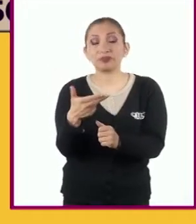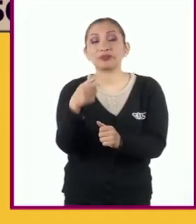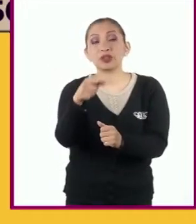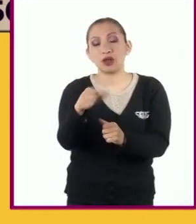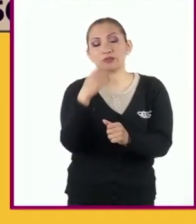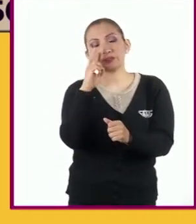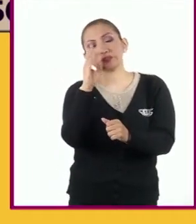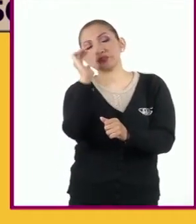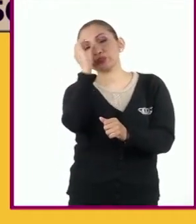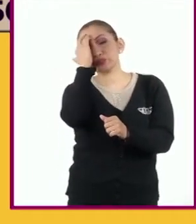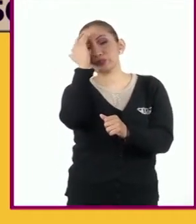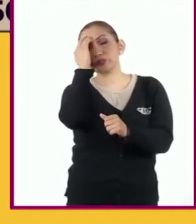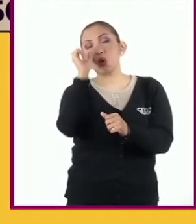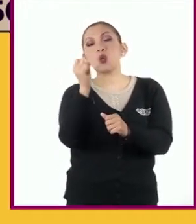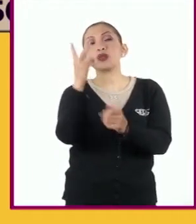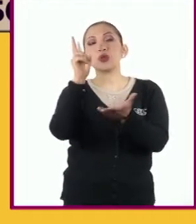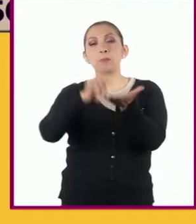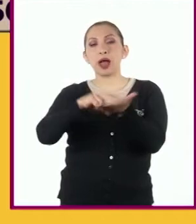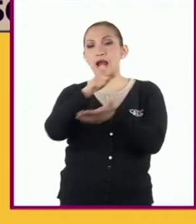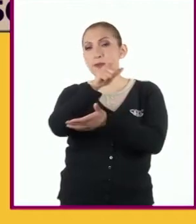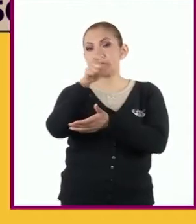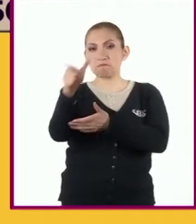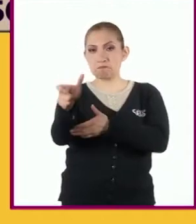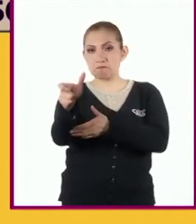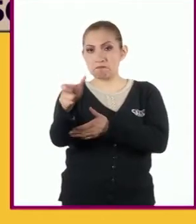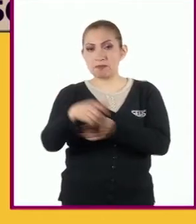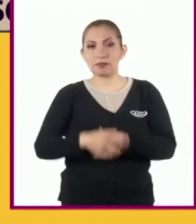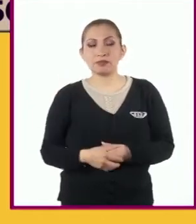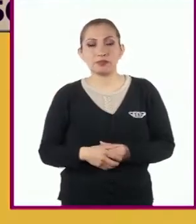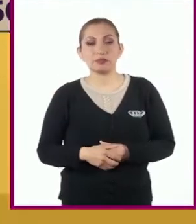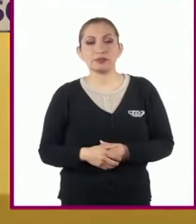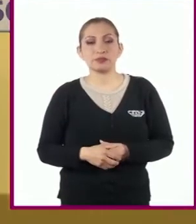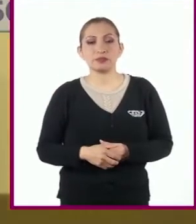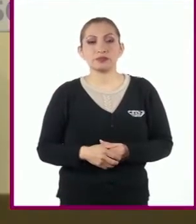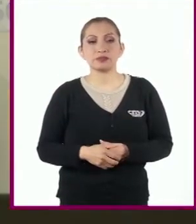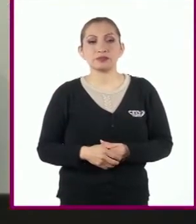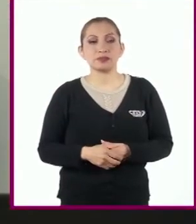permite conocer el costo correspondiente.